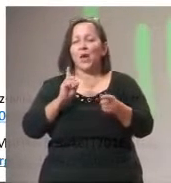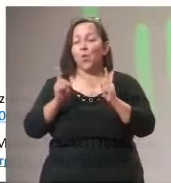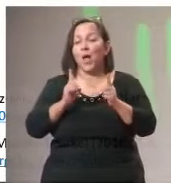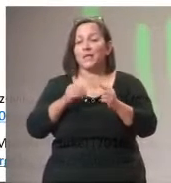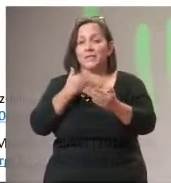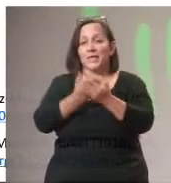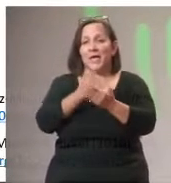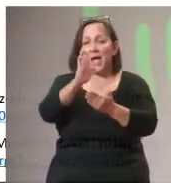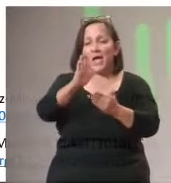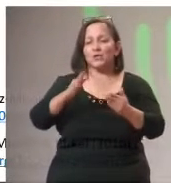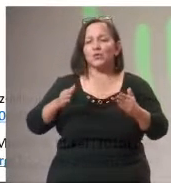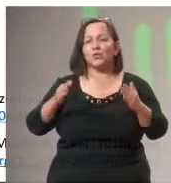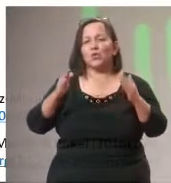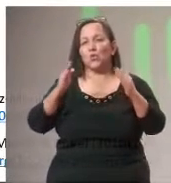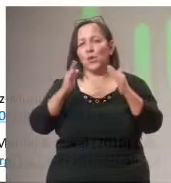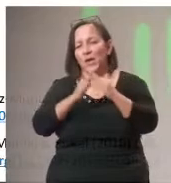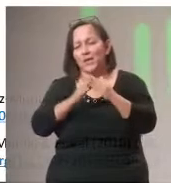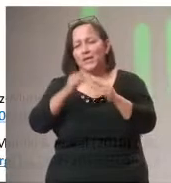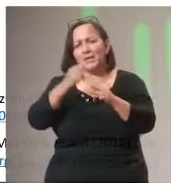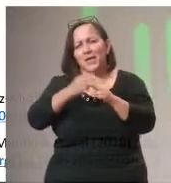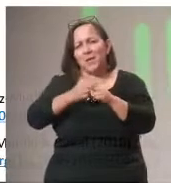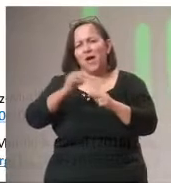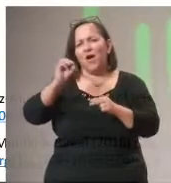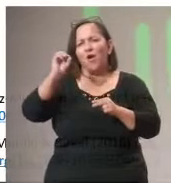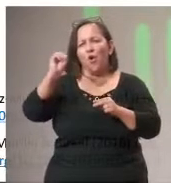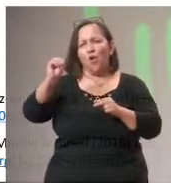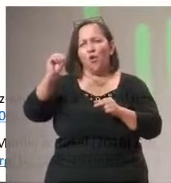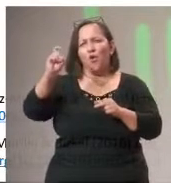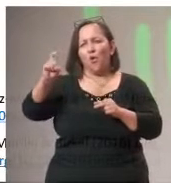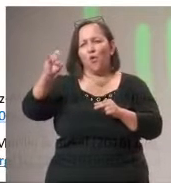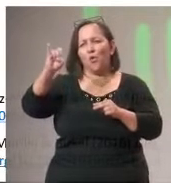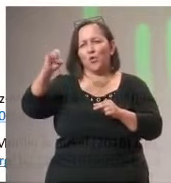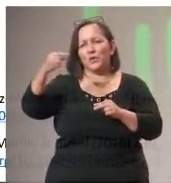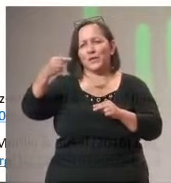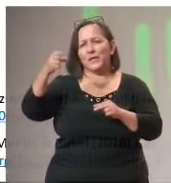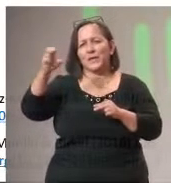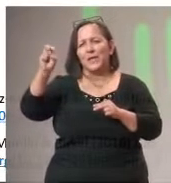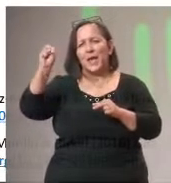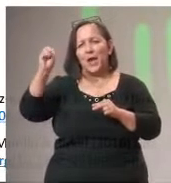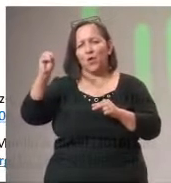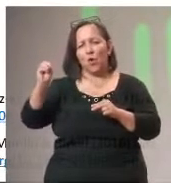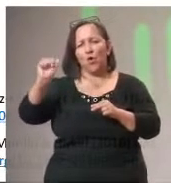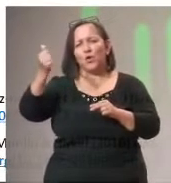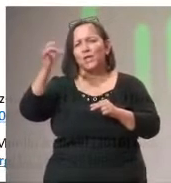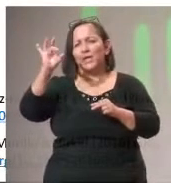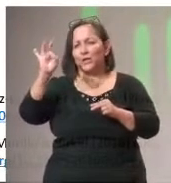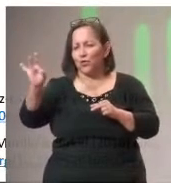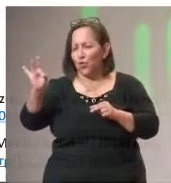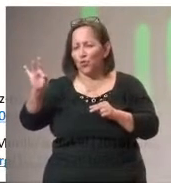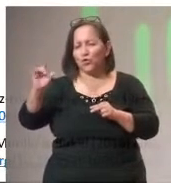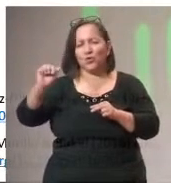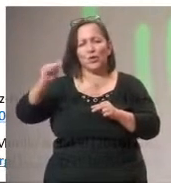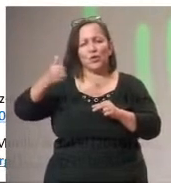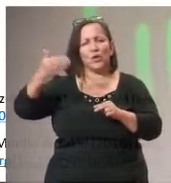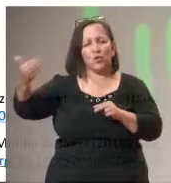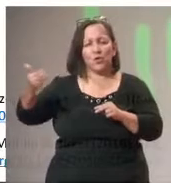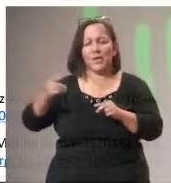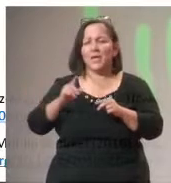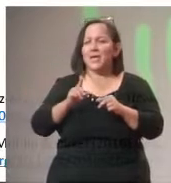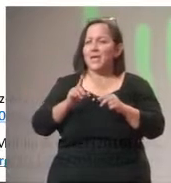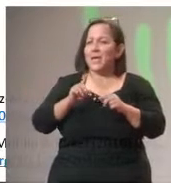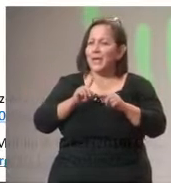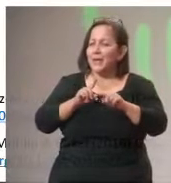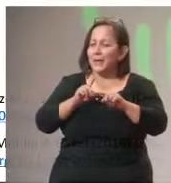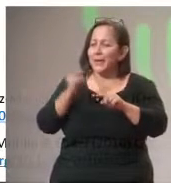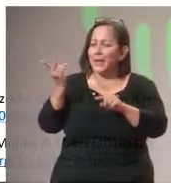mediciones que llamamos oxígeno 18 y hidrógeno 2 o deuterio. Entonces, dependiendo de qué tanto se parezcan esas señales,